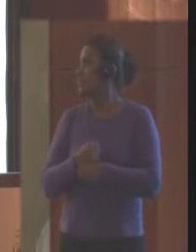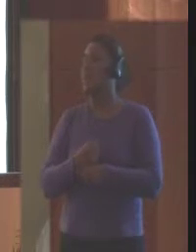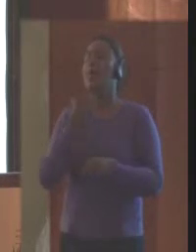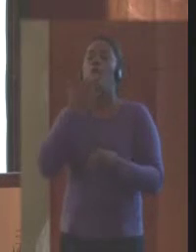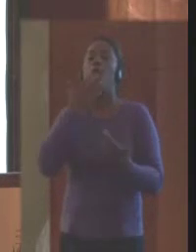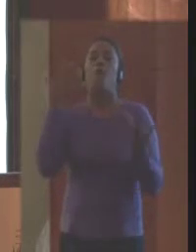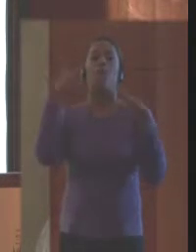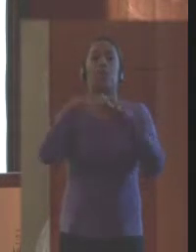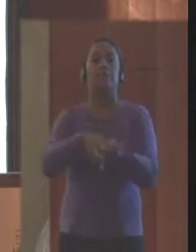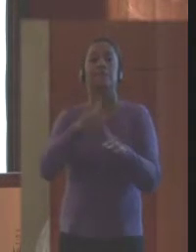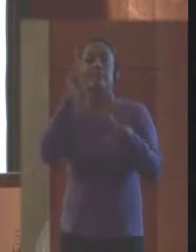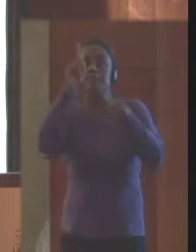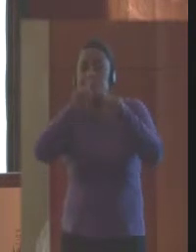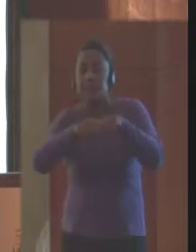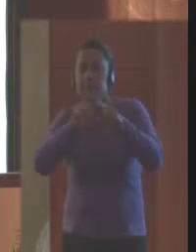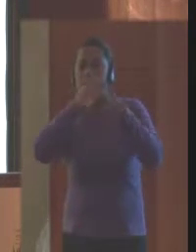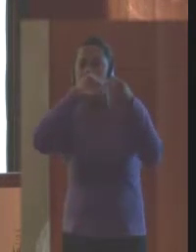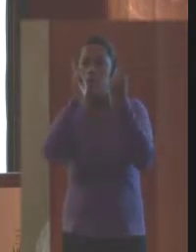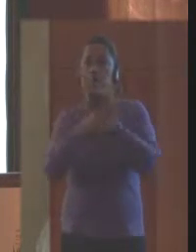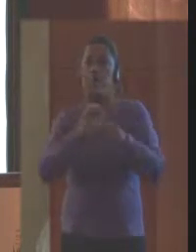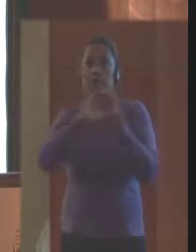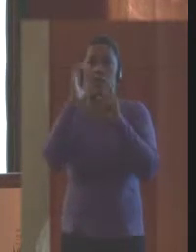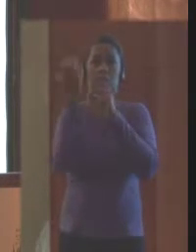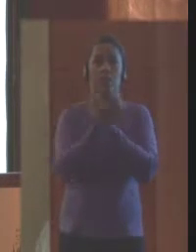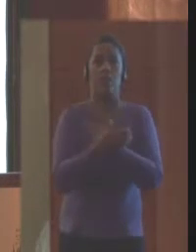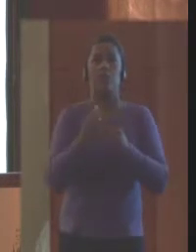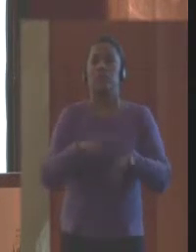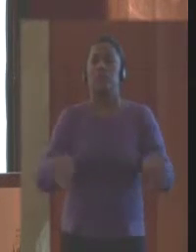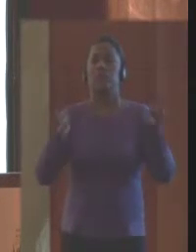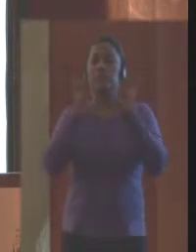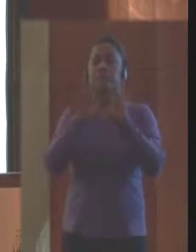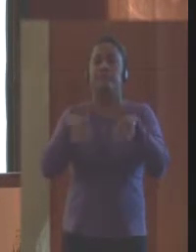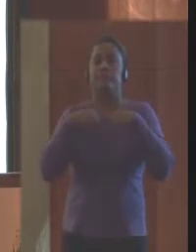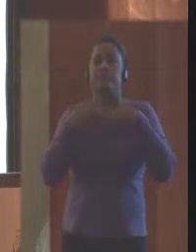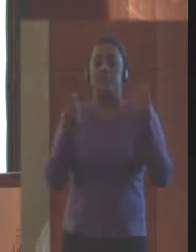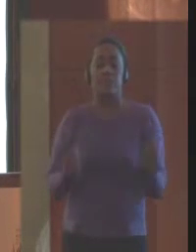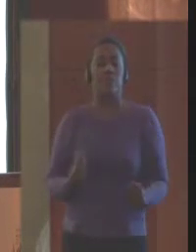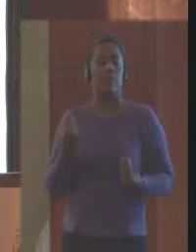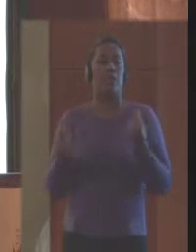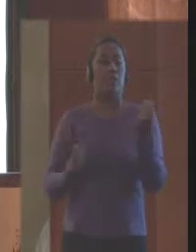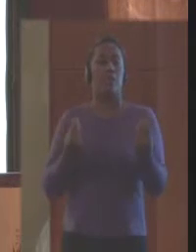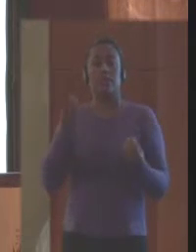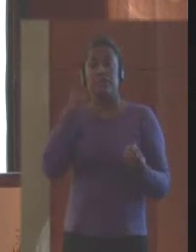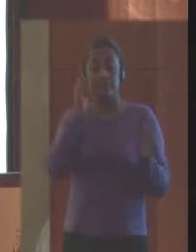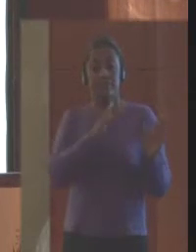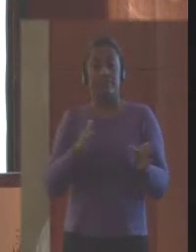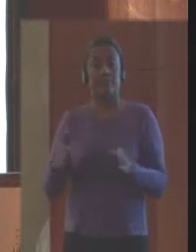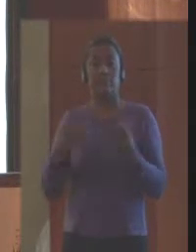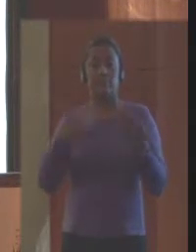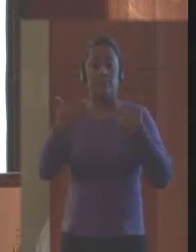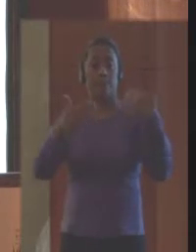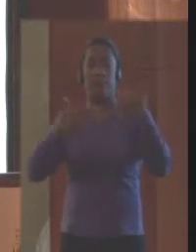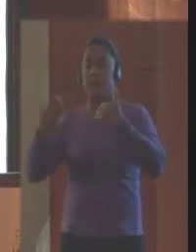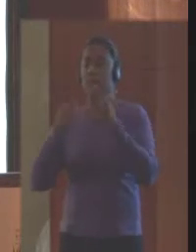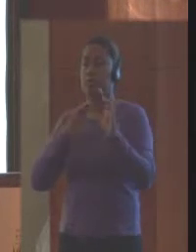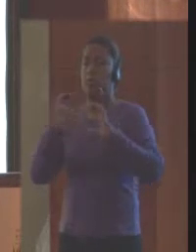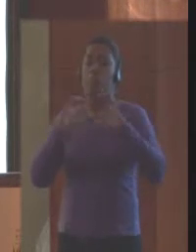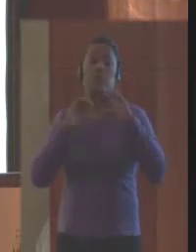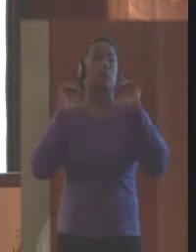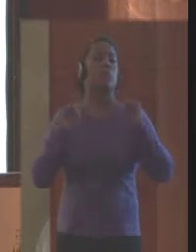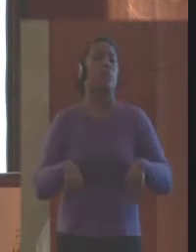adaptación a cambio climático, que nos debe permitir, con unos procesos transversales como la comunicación y la información,